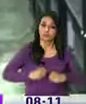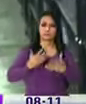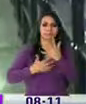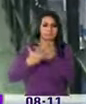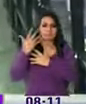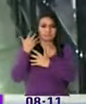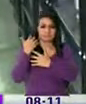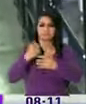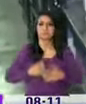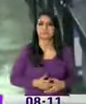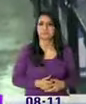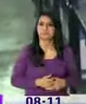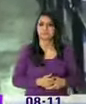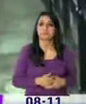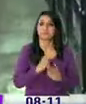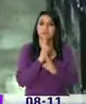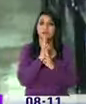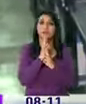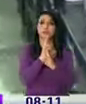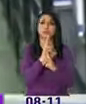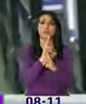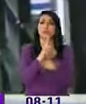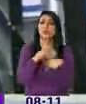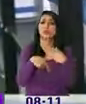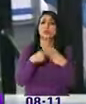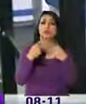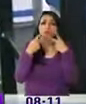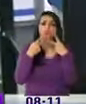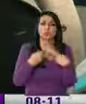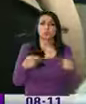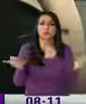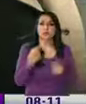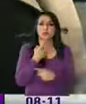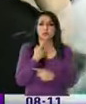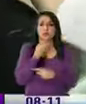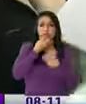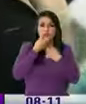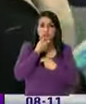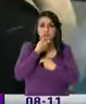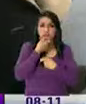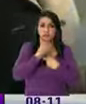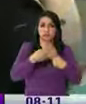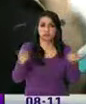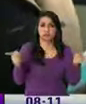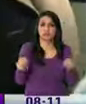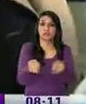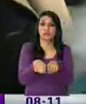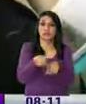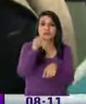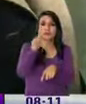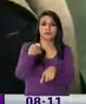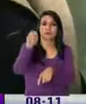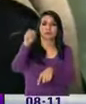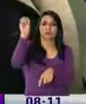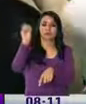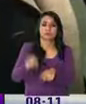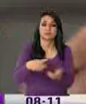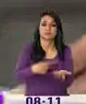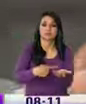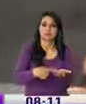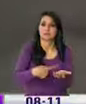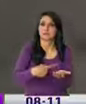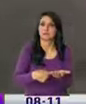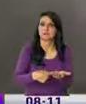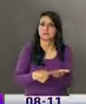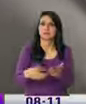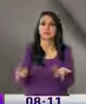Los resultados de este muestreo serán presentados en rueda de prensa, mismos que deben coincidir al 100% con el análisis que de